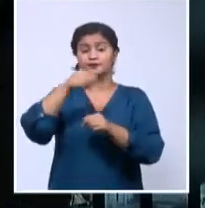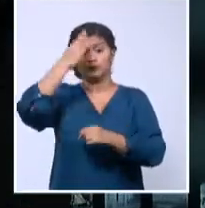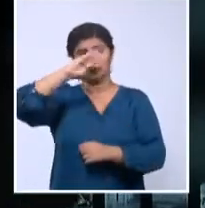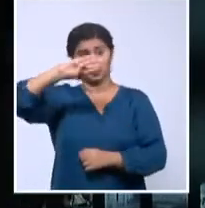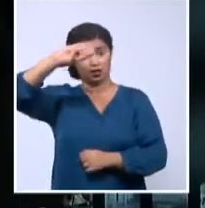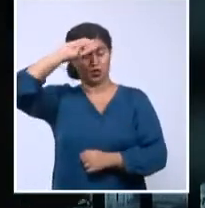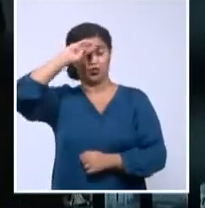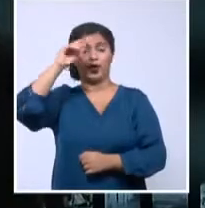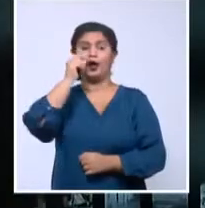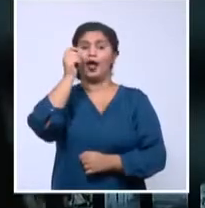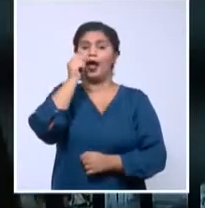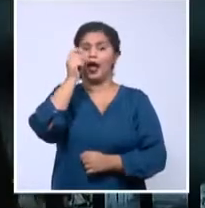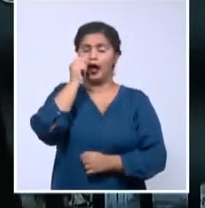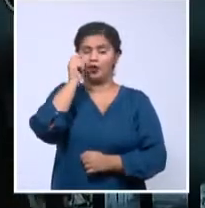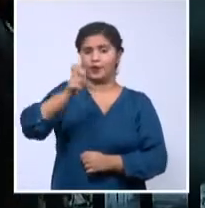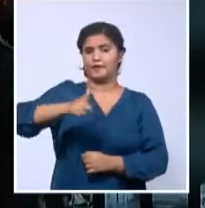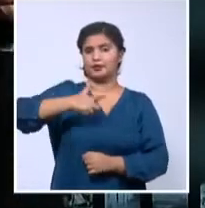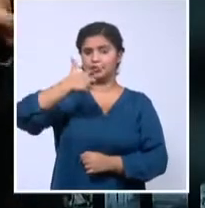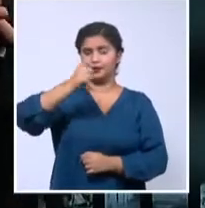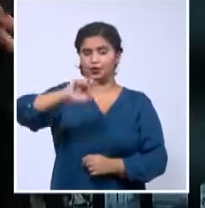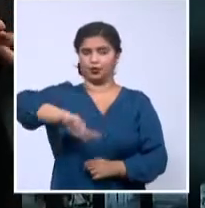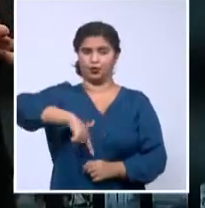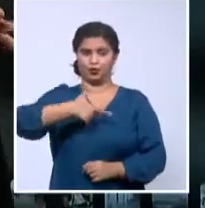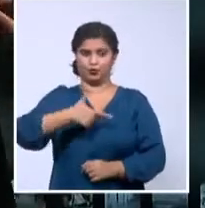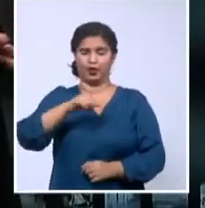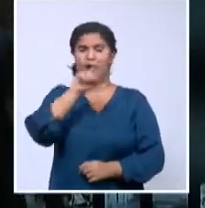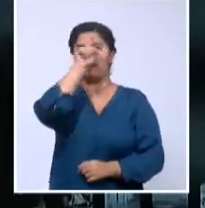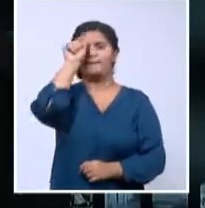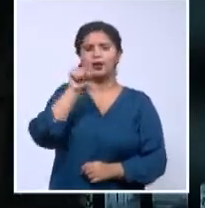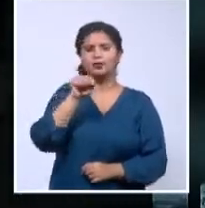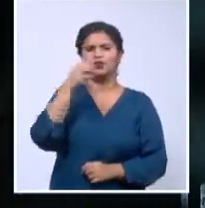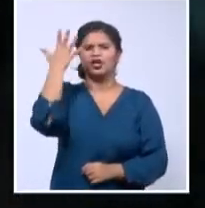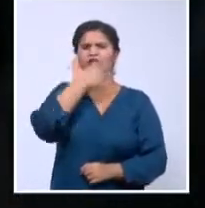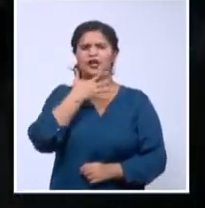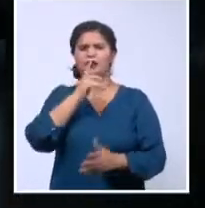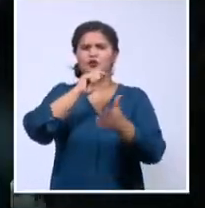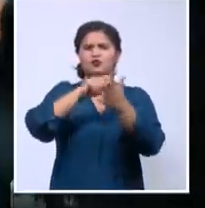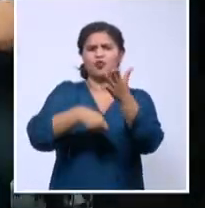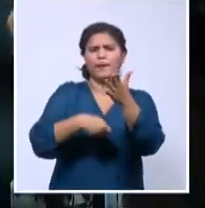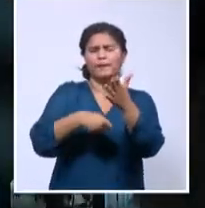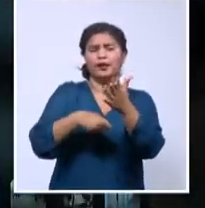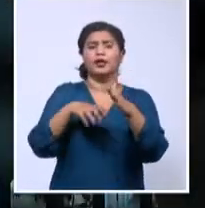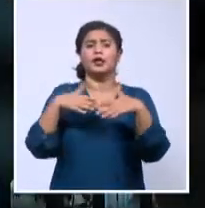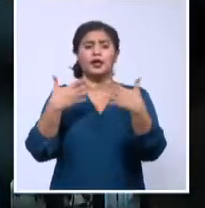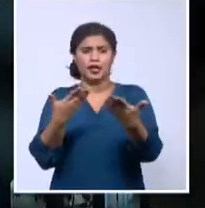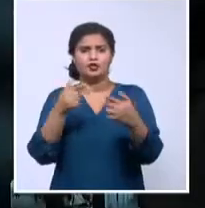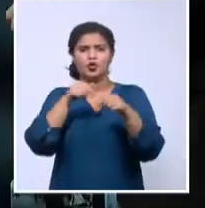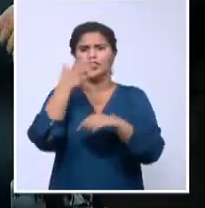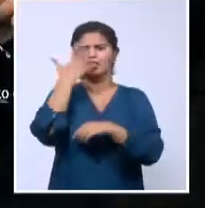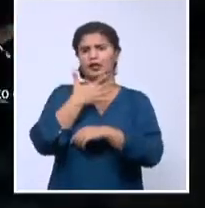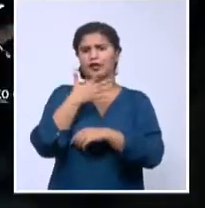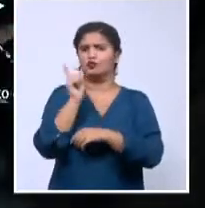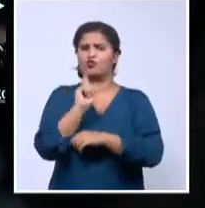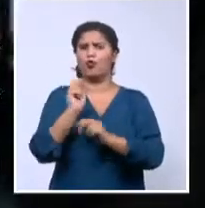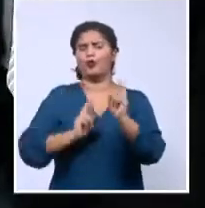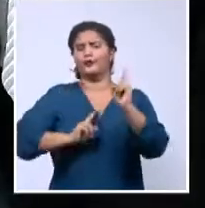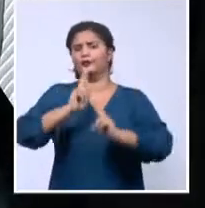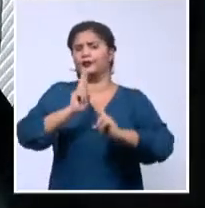Fernando Rojas. Y comparen ustedes quién está rompiendo entonces el acuerdo. Vamos a ver el correo que lo pueden